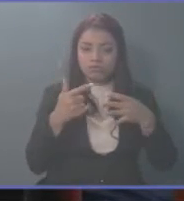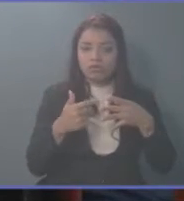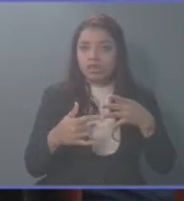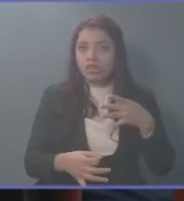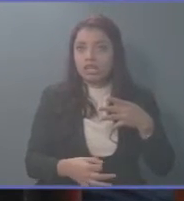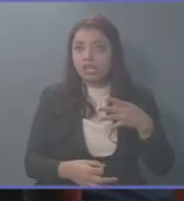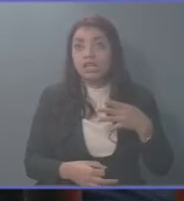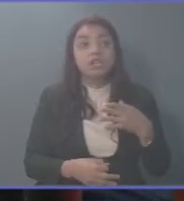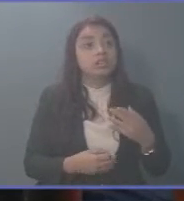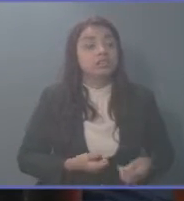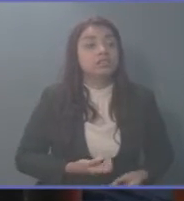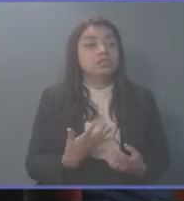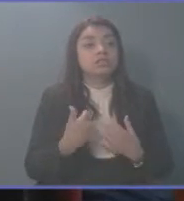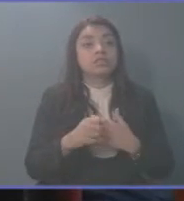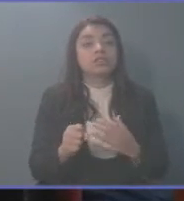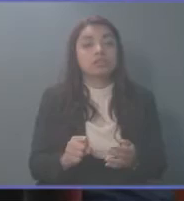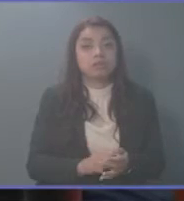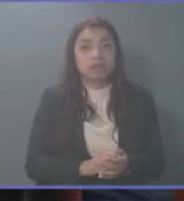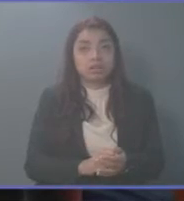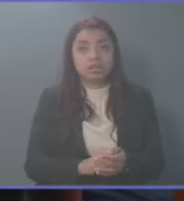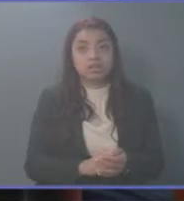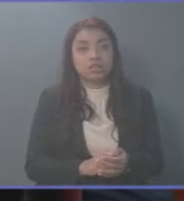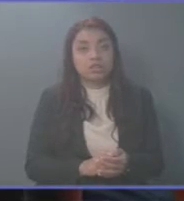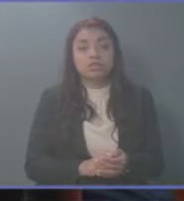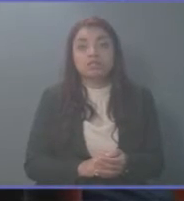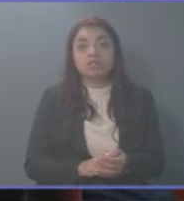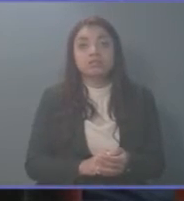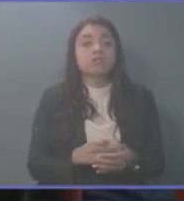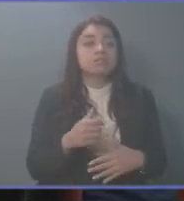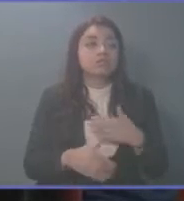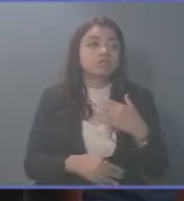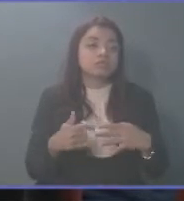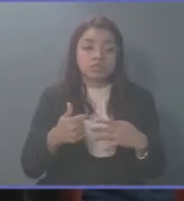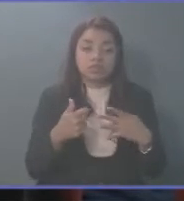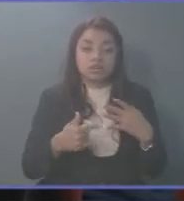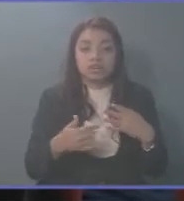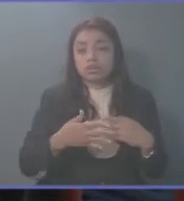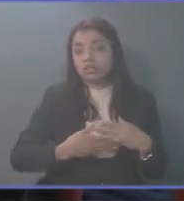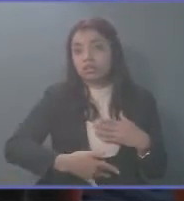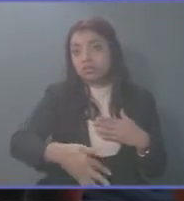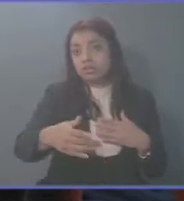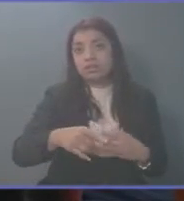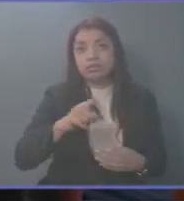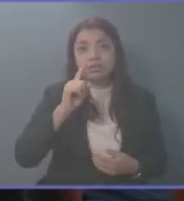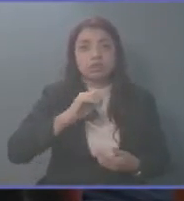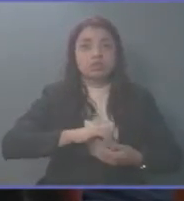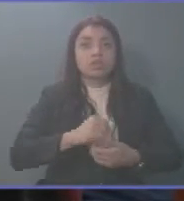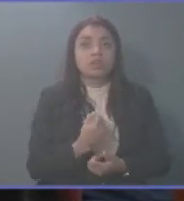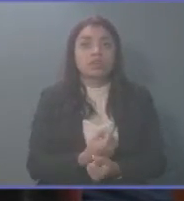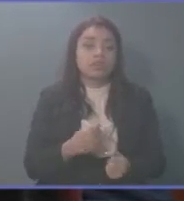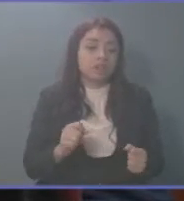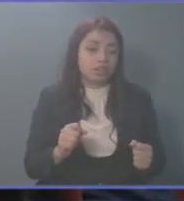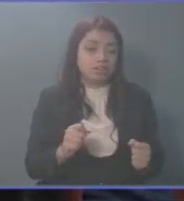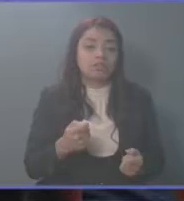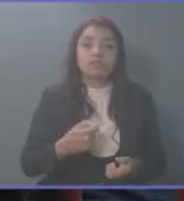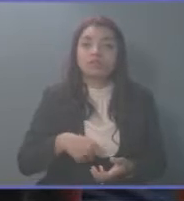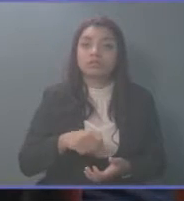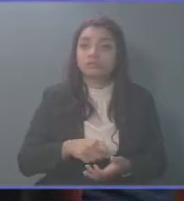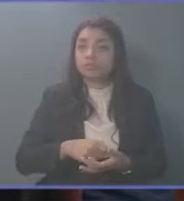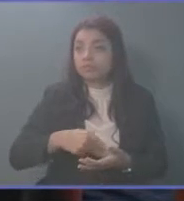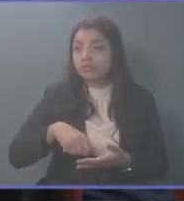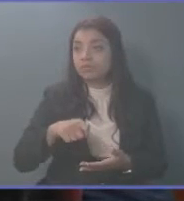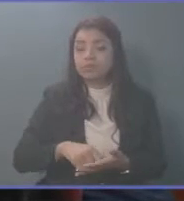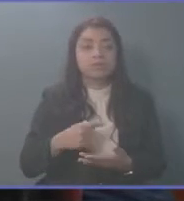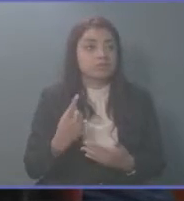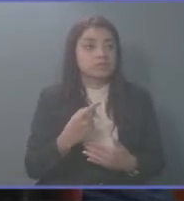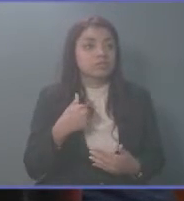favorable, que lo hace el conocimiento del Honorable Pleno para los efectos legales consiguientes. Dios, Unión, Libertad, firmado por la mayoría